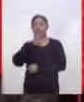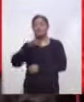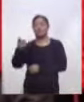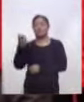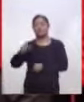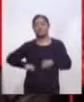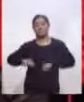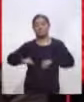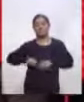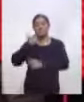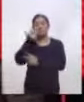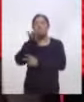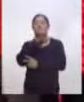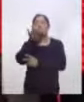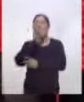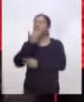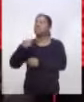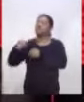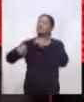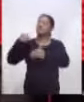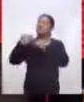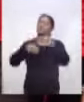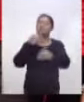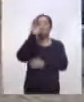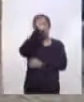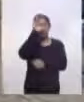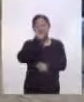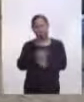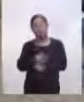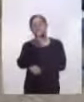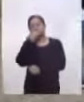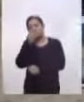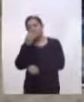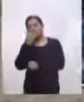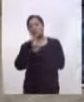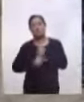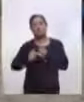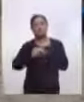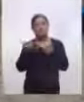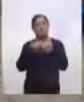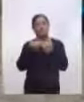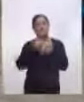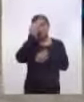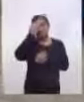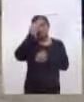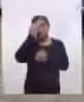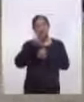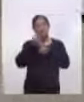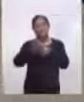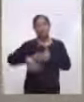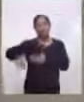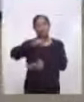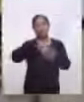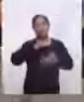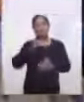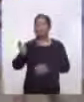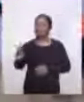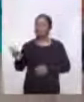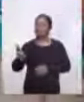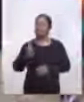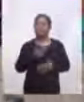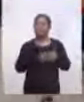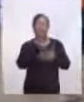la identidad histórica, cultural y gastronómica del país, al tiempo de dar a conocer que esta ruta forma parte de una serie de proyectos que